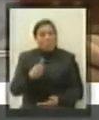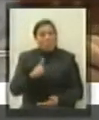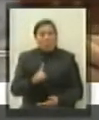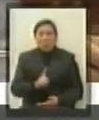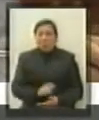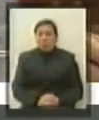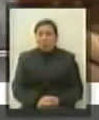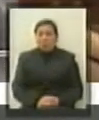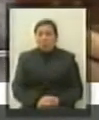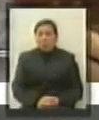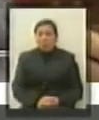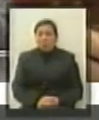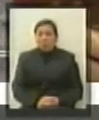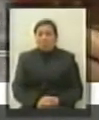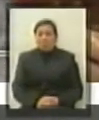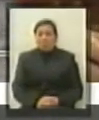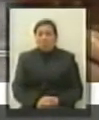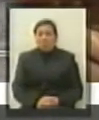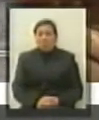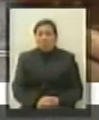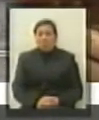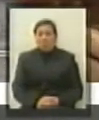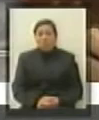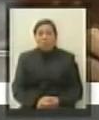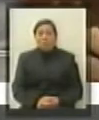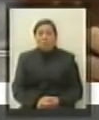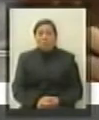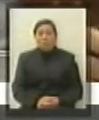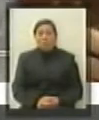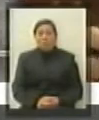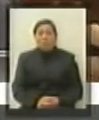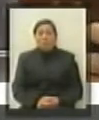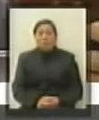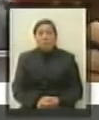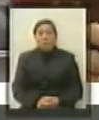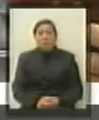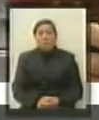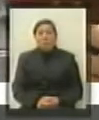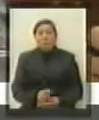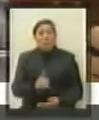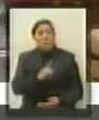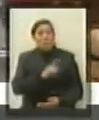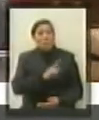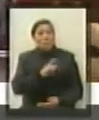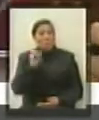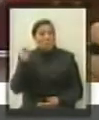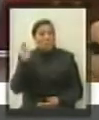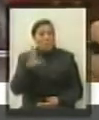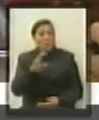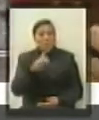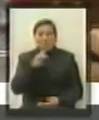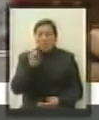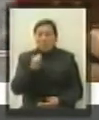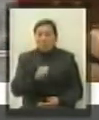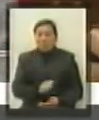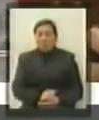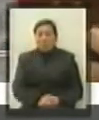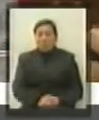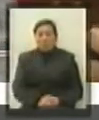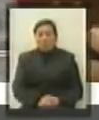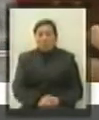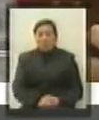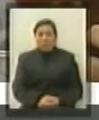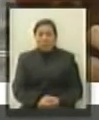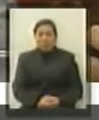causa... un trabajador del gobierno regional de Huancavelica por causa de que uno de los universitarios lanzó una piedra desde el Cerro